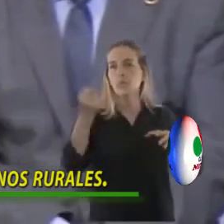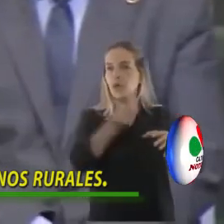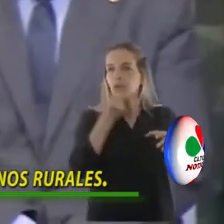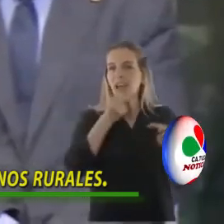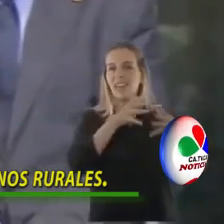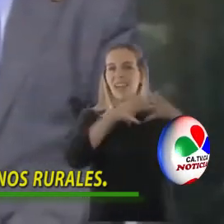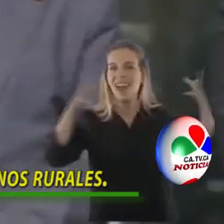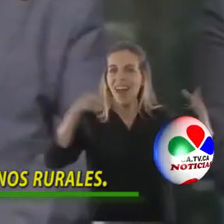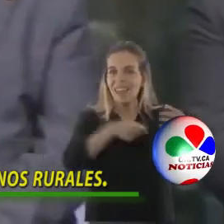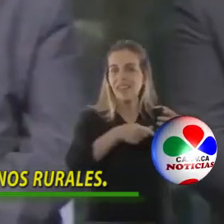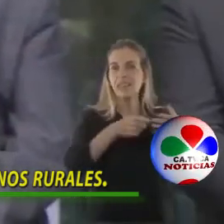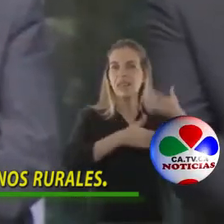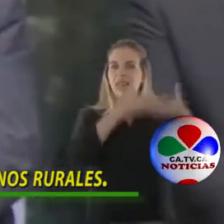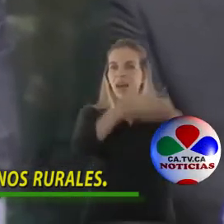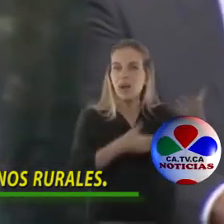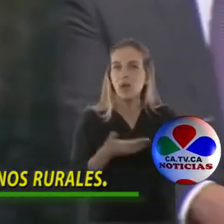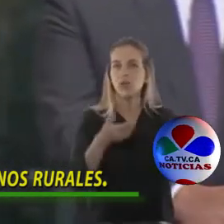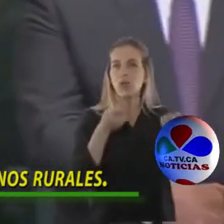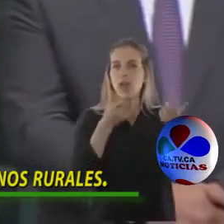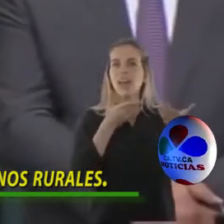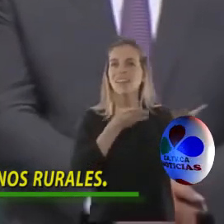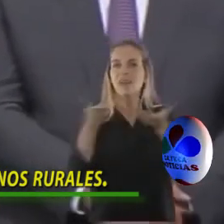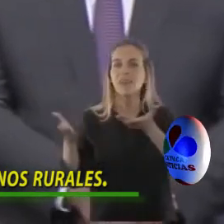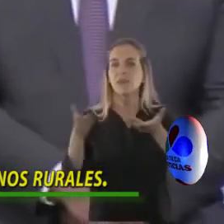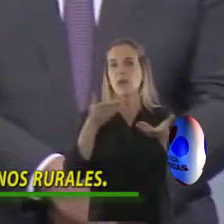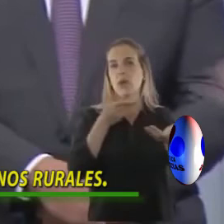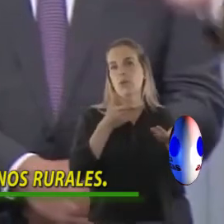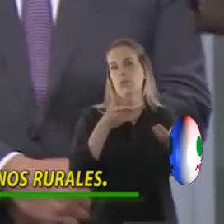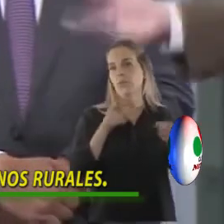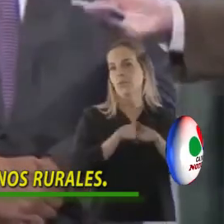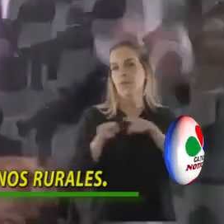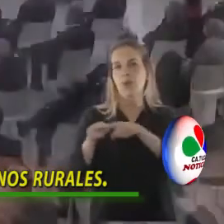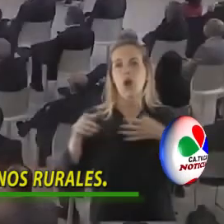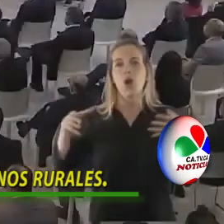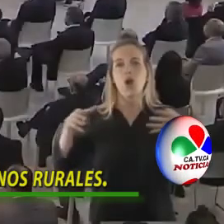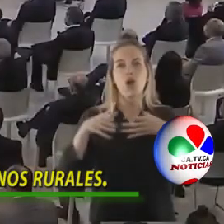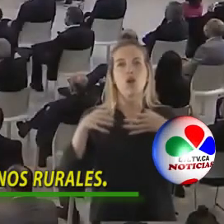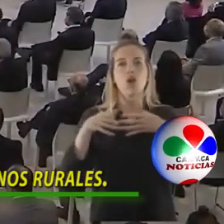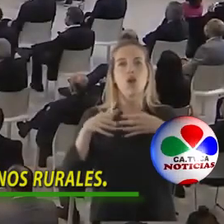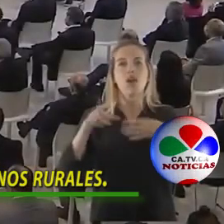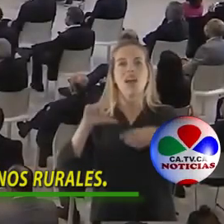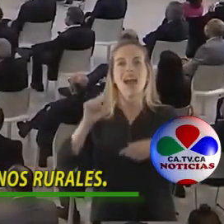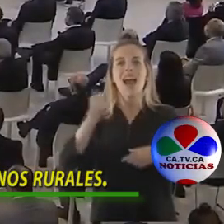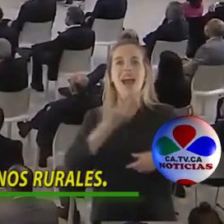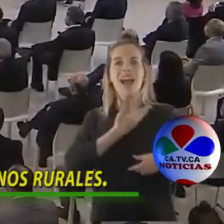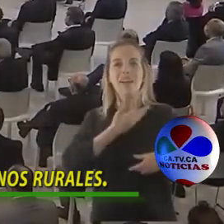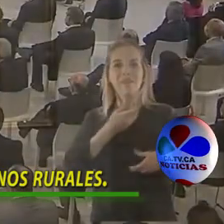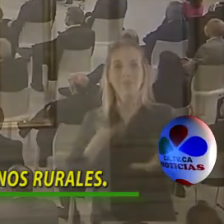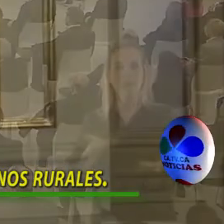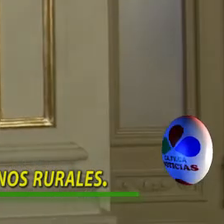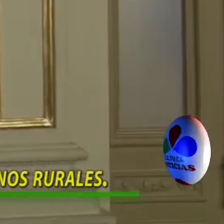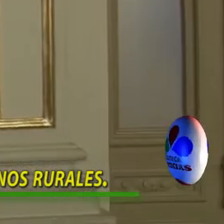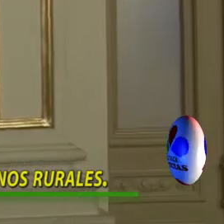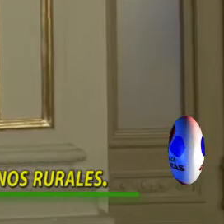generar un soporte muy importante en la estructura de costos de nuestros productores para generar competitividad y fundamentalmente para que puedan desarrollar